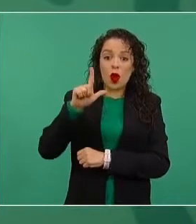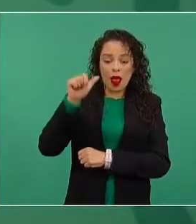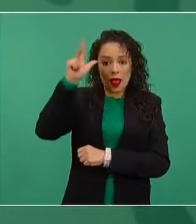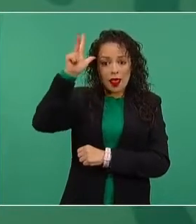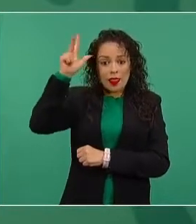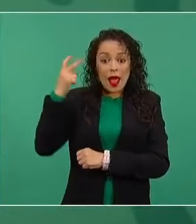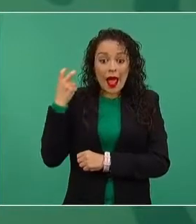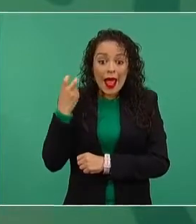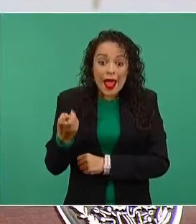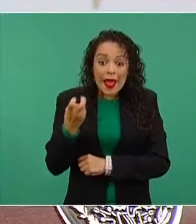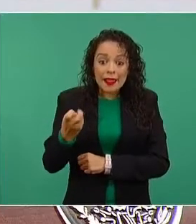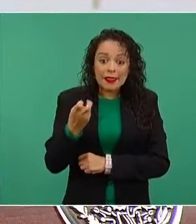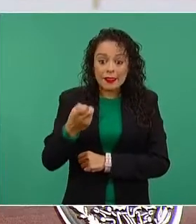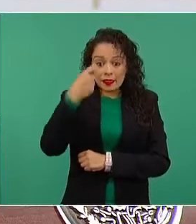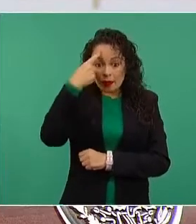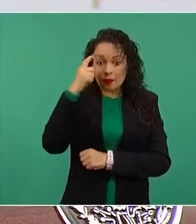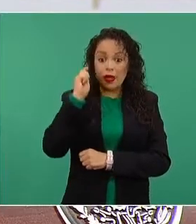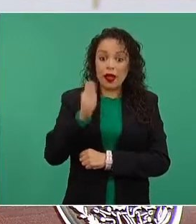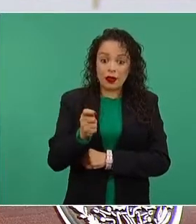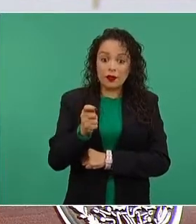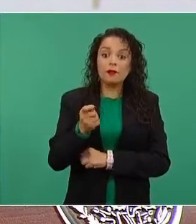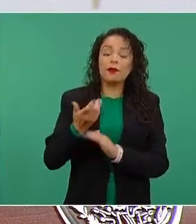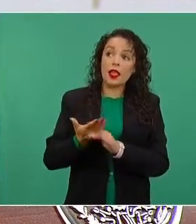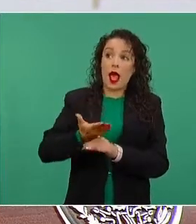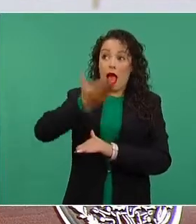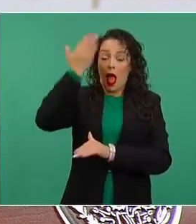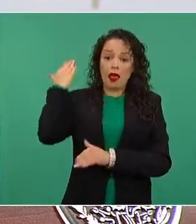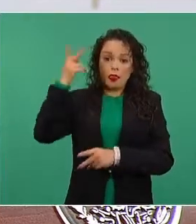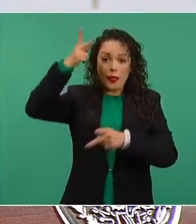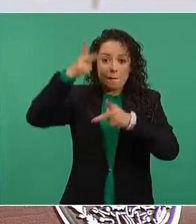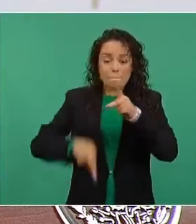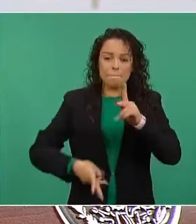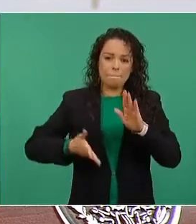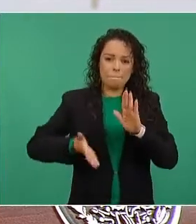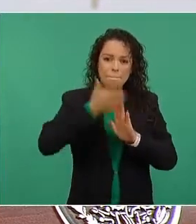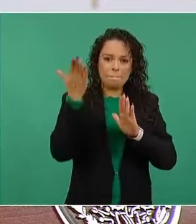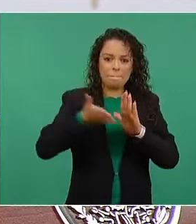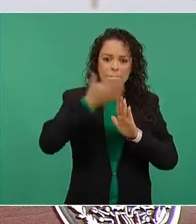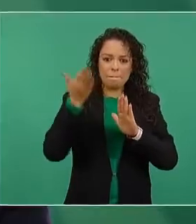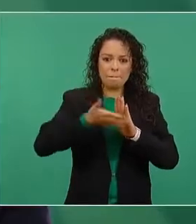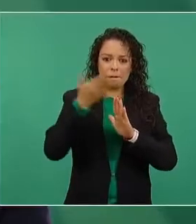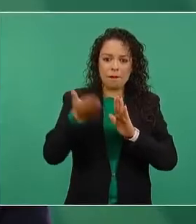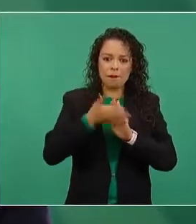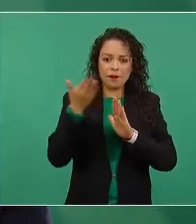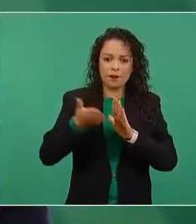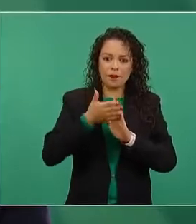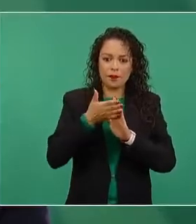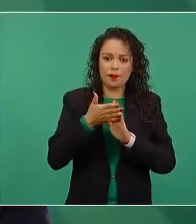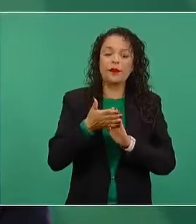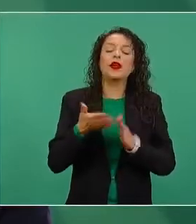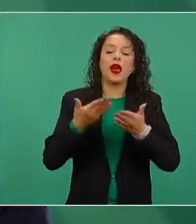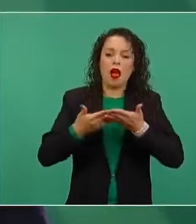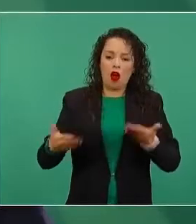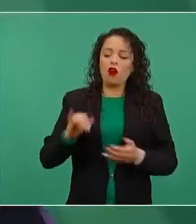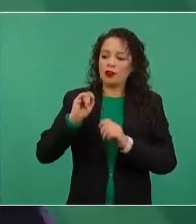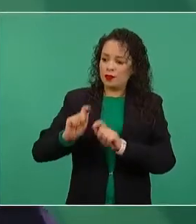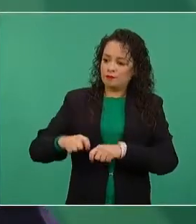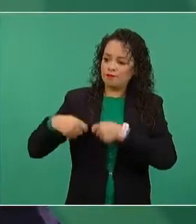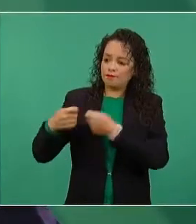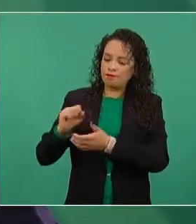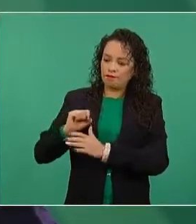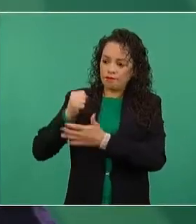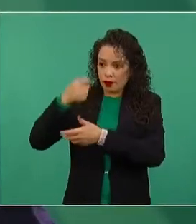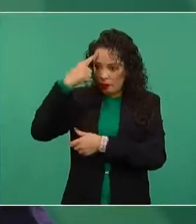para darle continuidad a una obra que habían dejado inconclusa, una coquizadora, y esto va